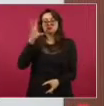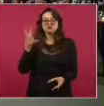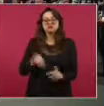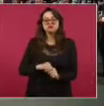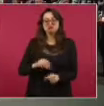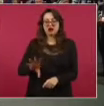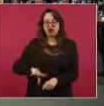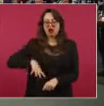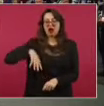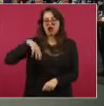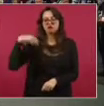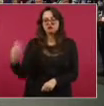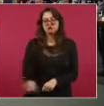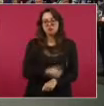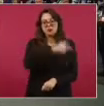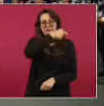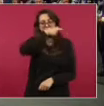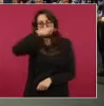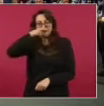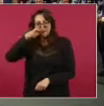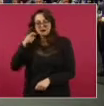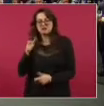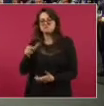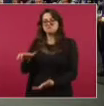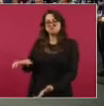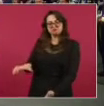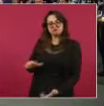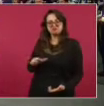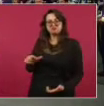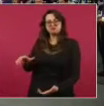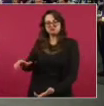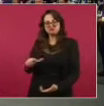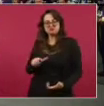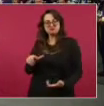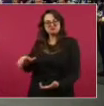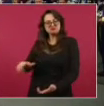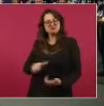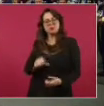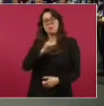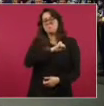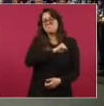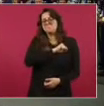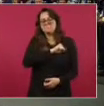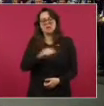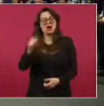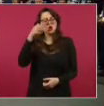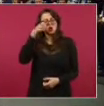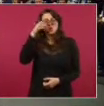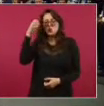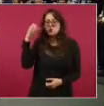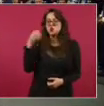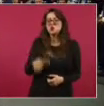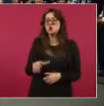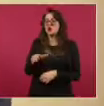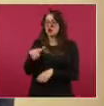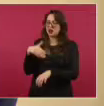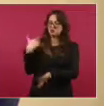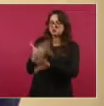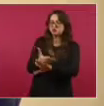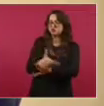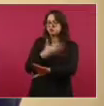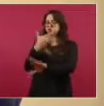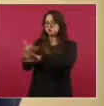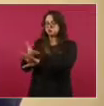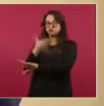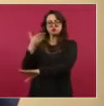excesivamente ambiciosos y despiadados, y eran muy pocos, contados, los